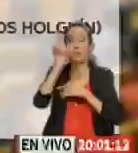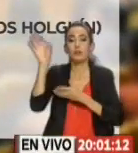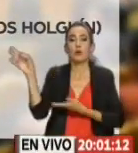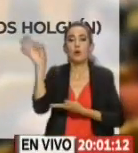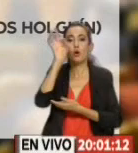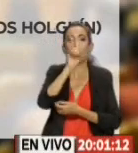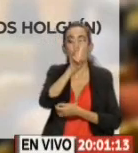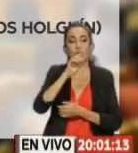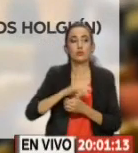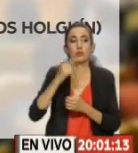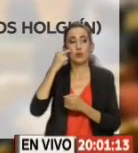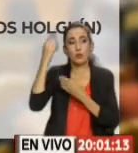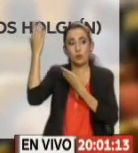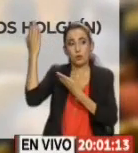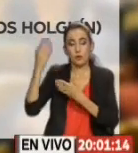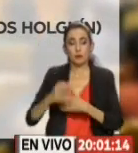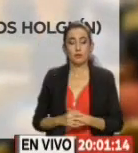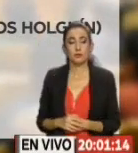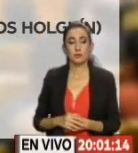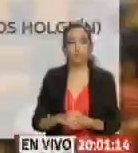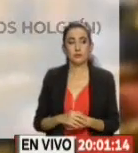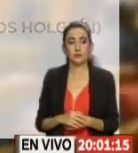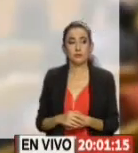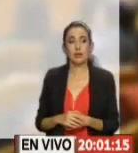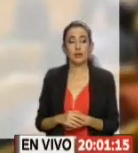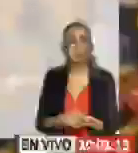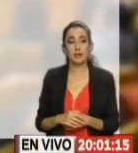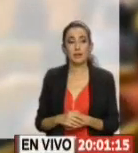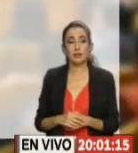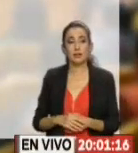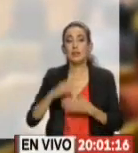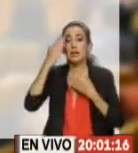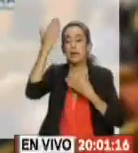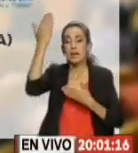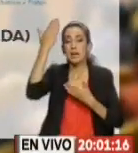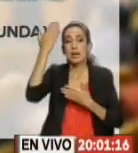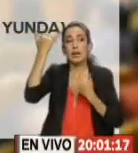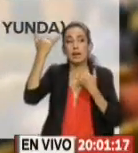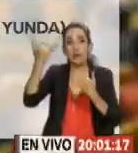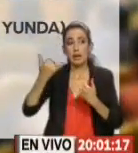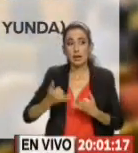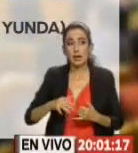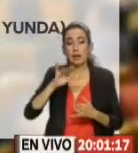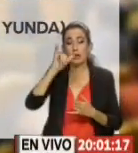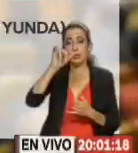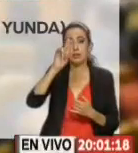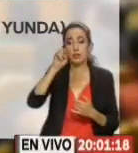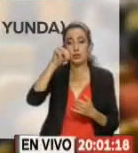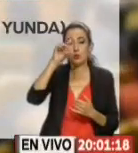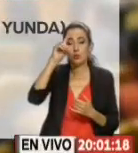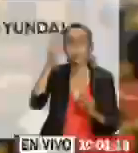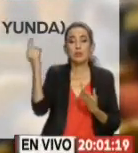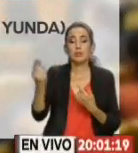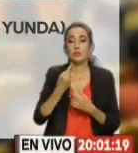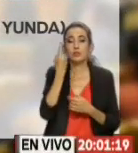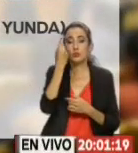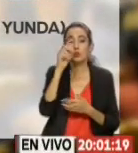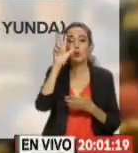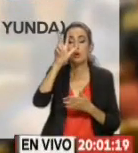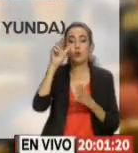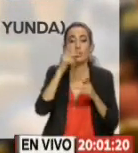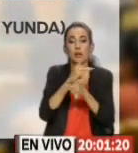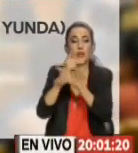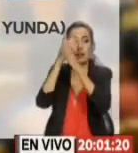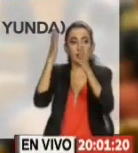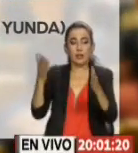representantes, Eduardo del Pozo y Luz Elena Coloma, y el alcalde electo de la capital, Jorge Yunda, apenas contaría con tres